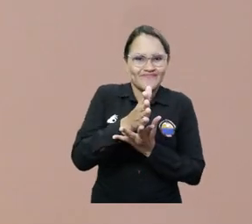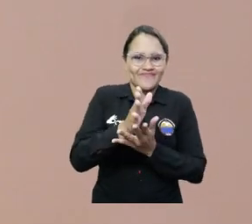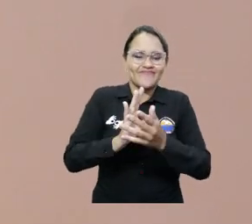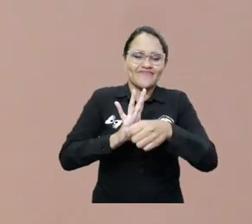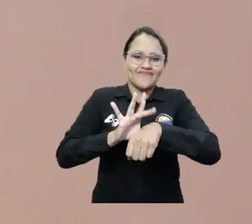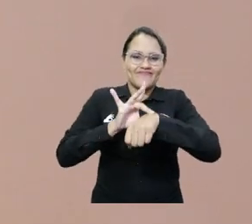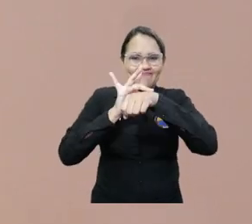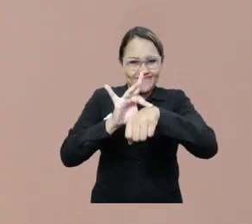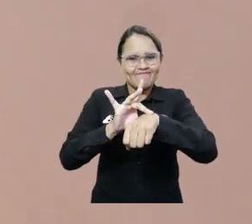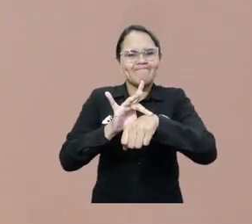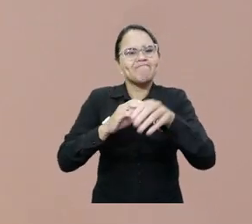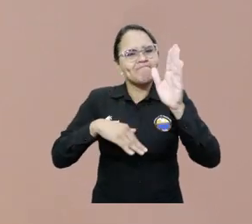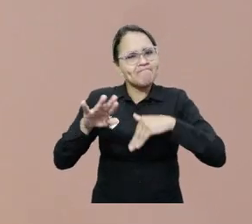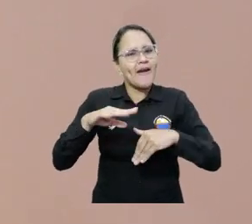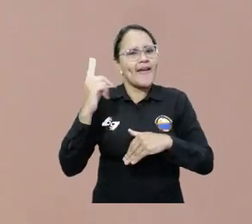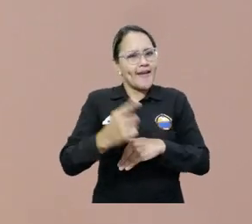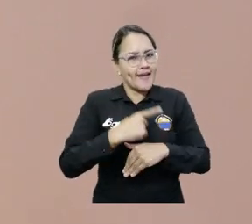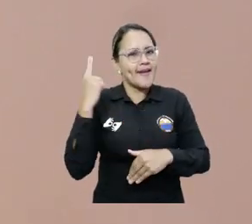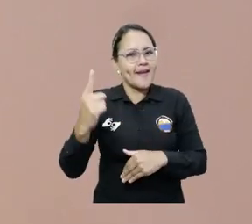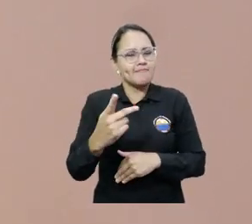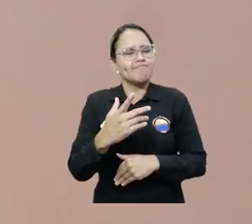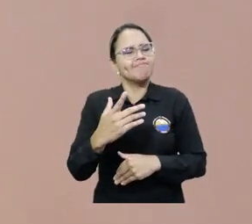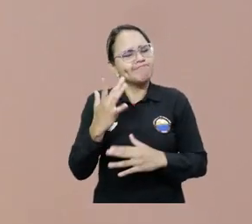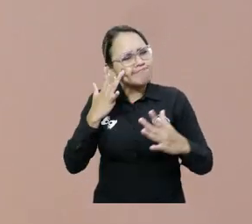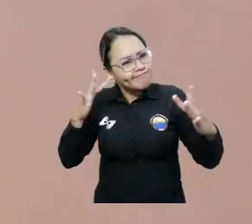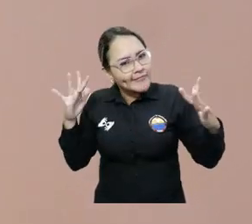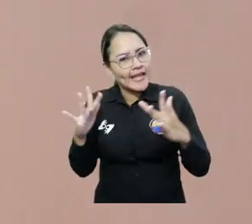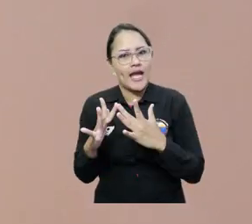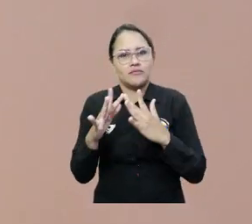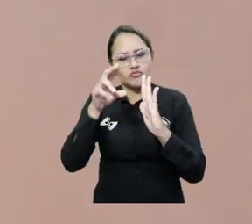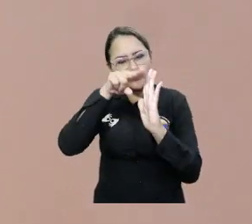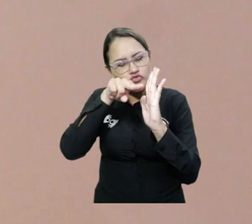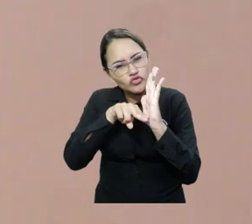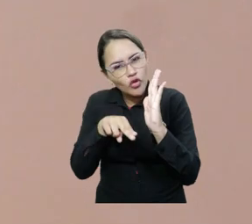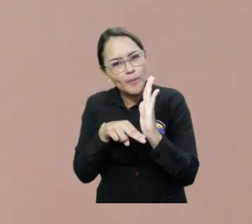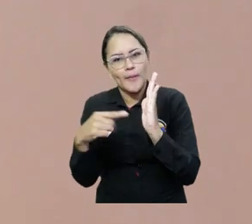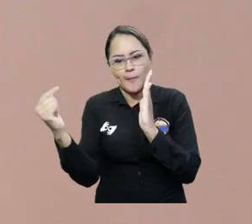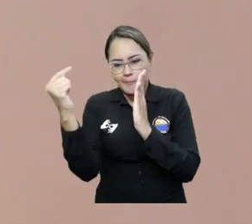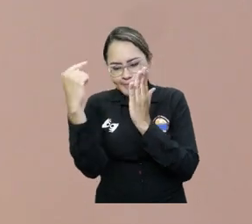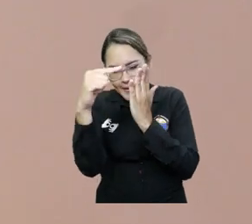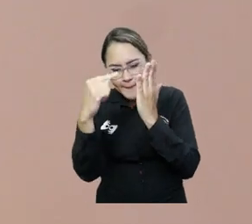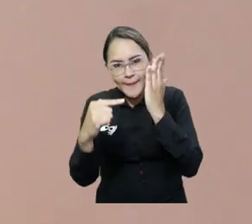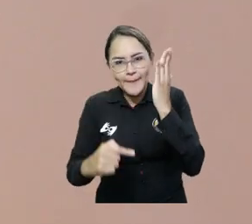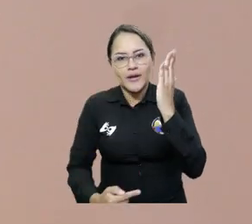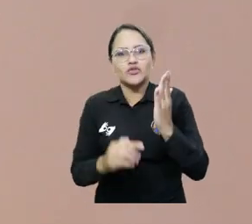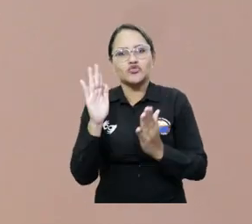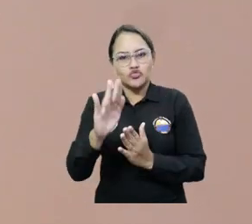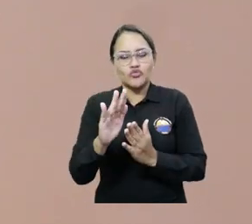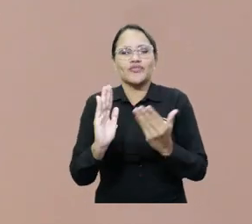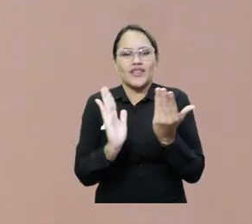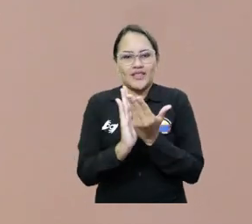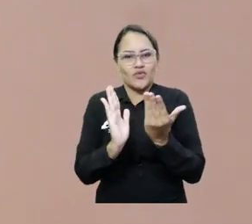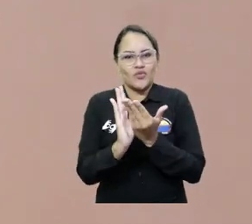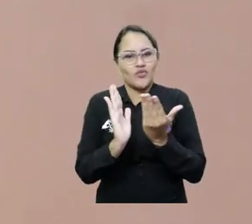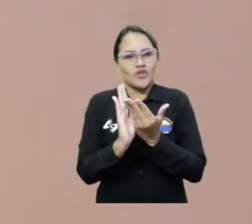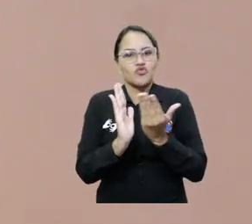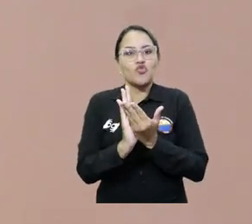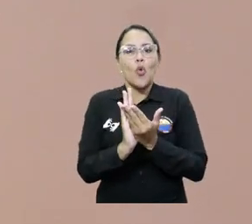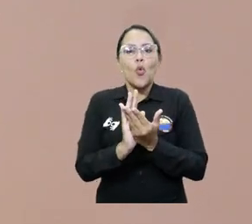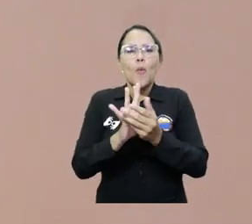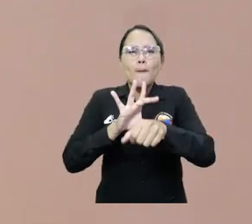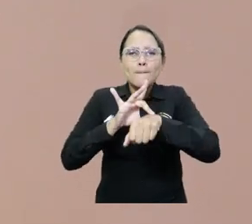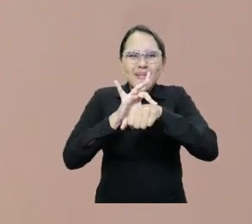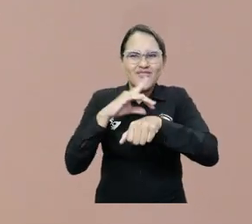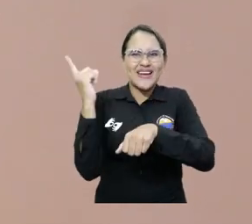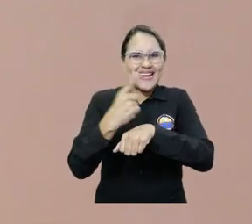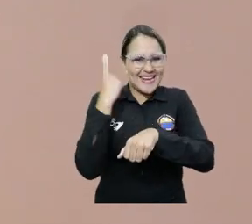conforme a las directrices de la educación médica mundial, liderada en